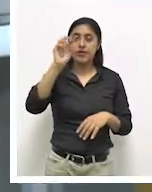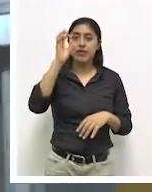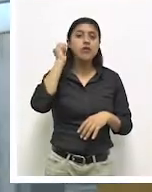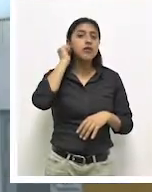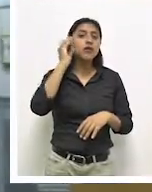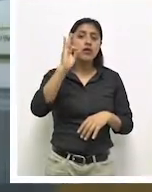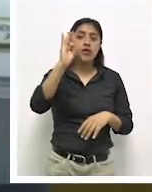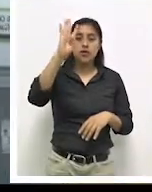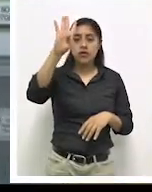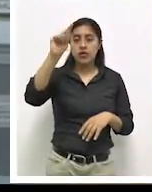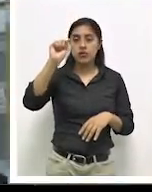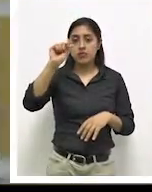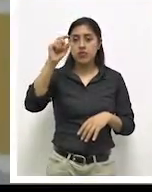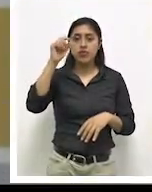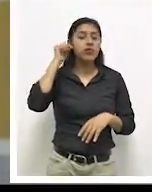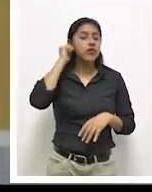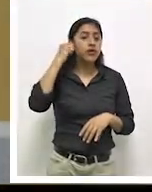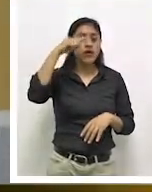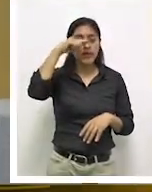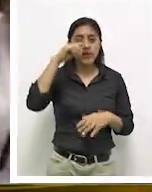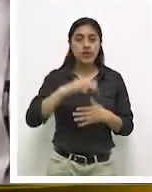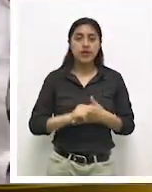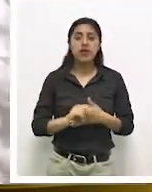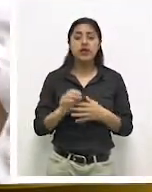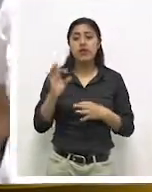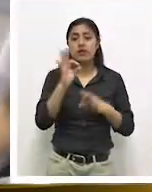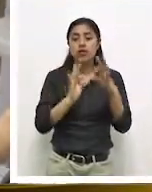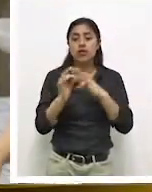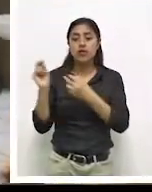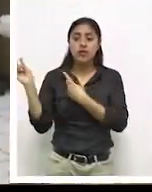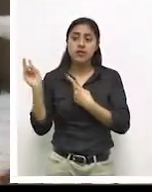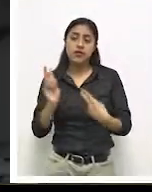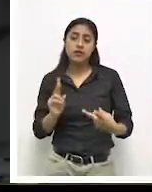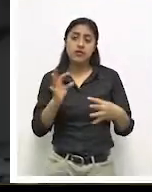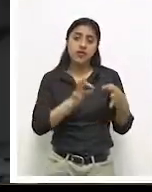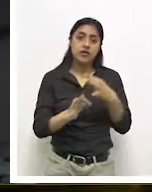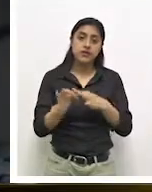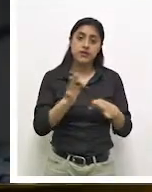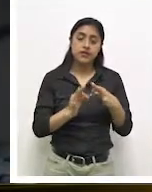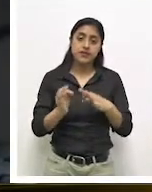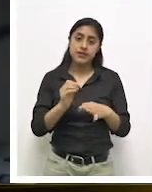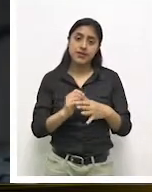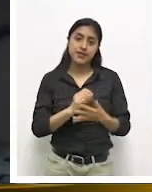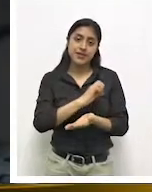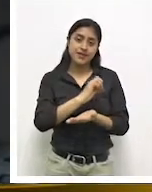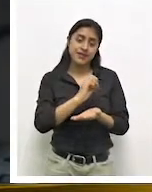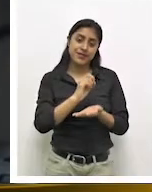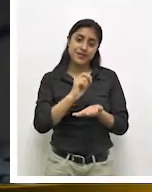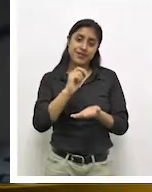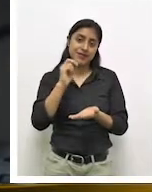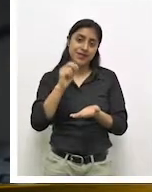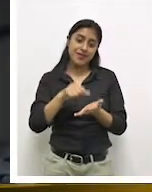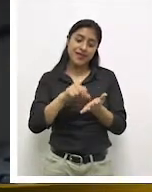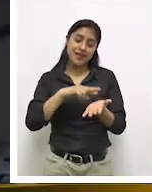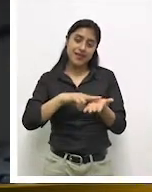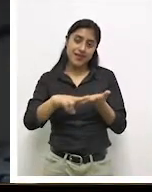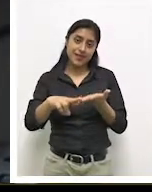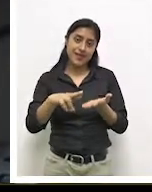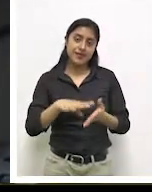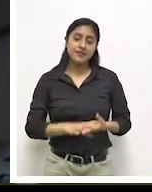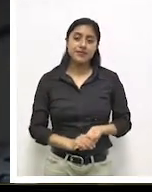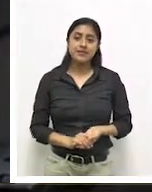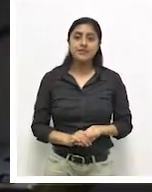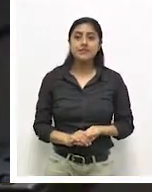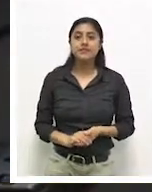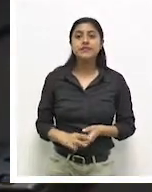www.renap.gob.gt, descargando la aplicación móvil RENAP SE o acudiendo personalmente a una de las más de 340 oficinas que